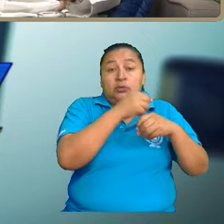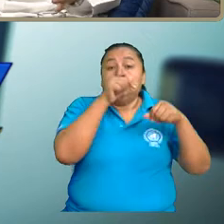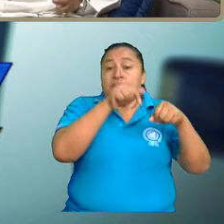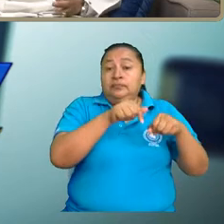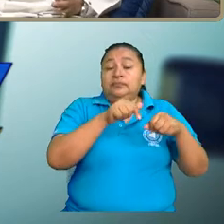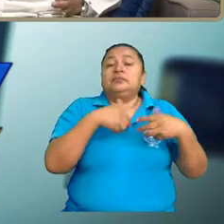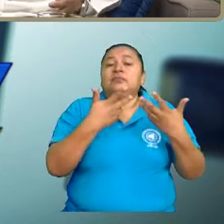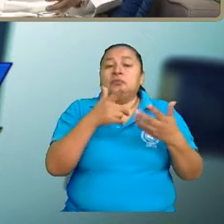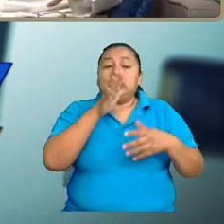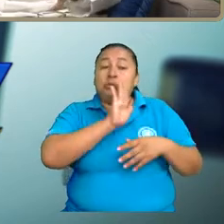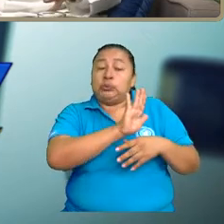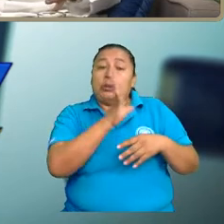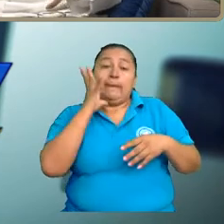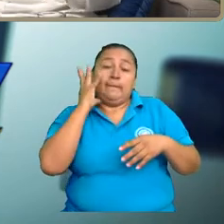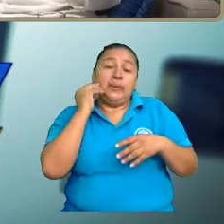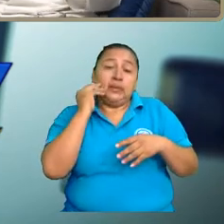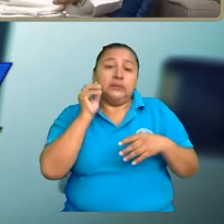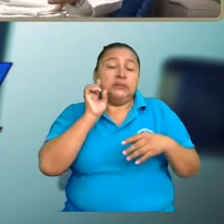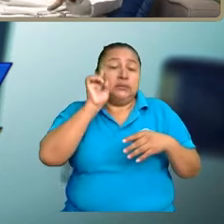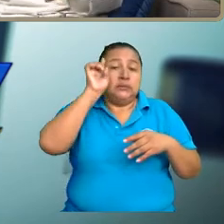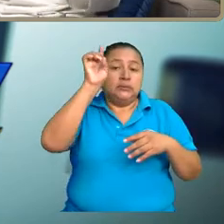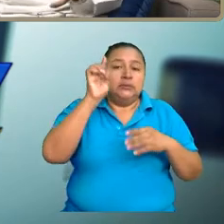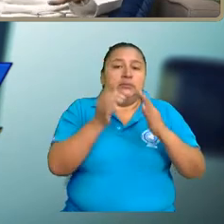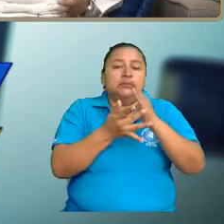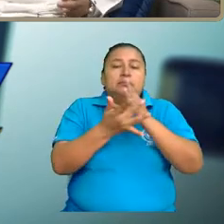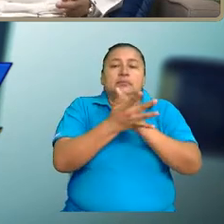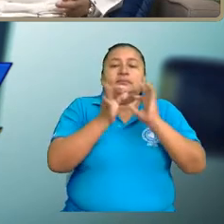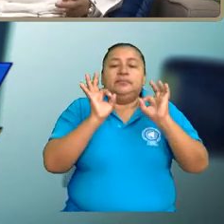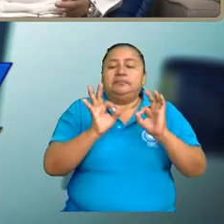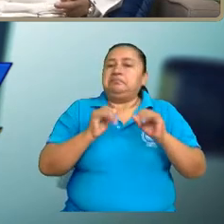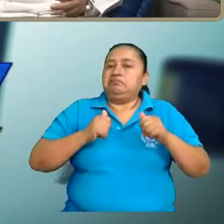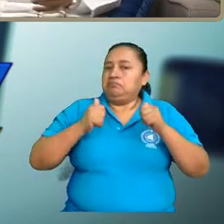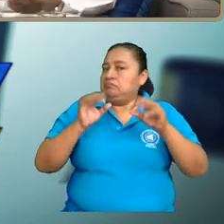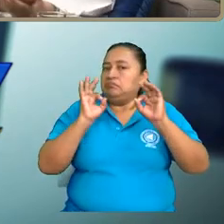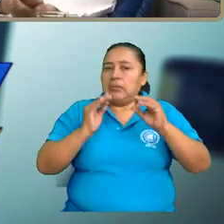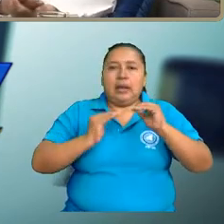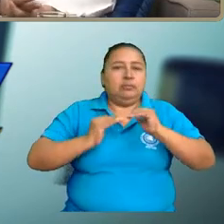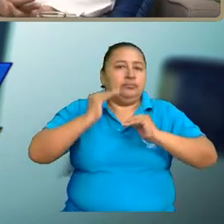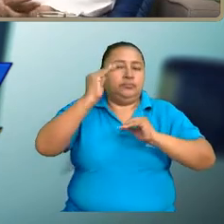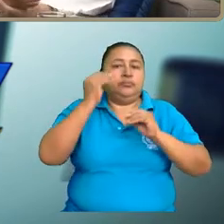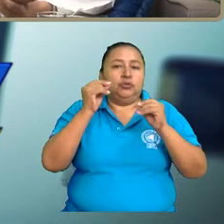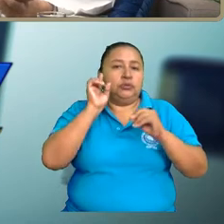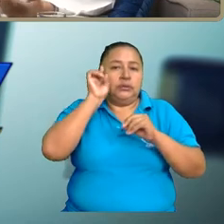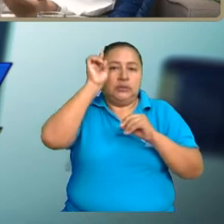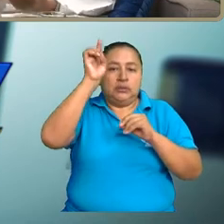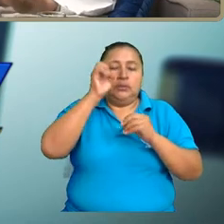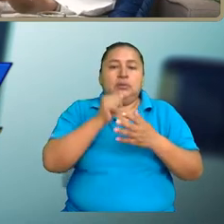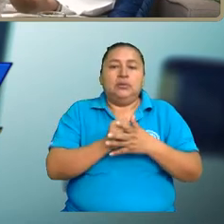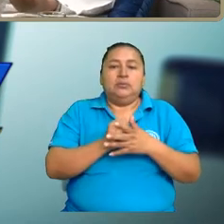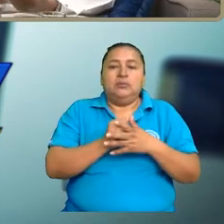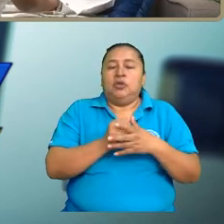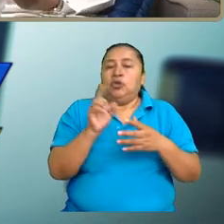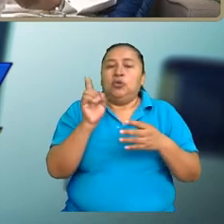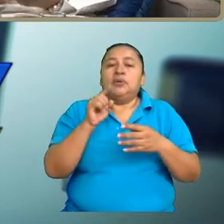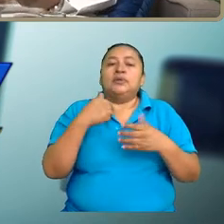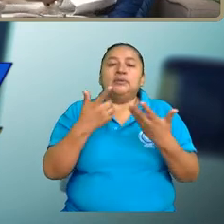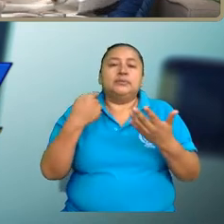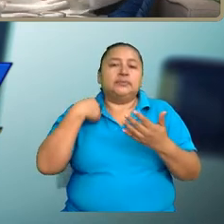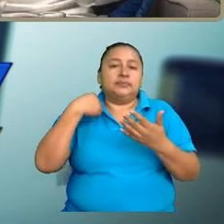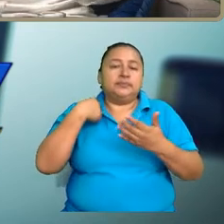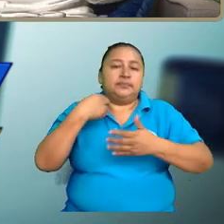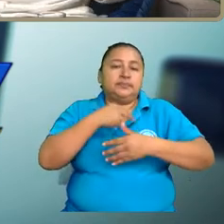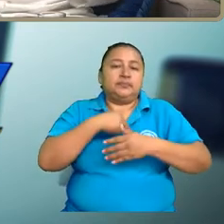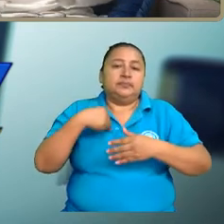de experiencia de desarrollo tecnológico, de alta tecnología. Entonces, siempre estamos